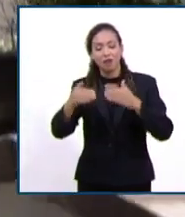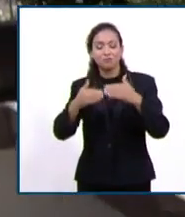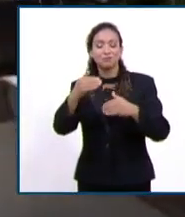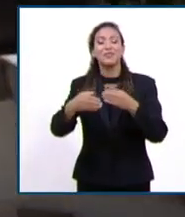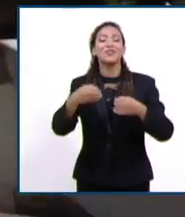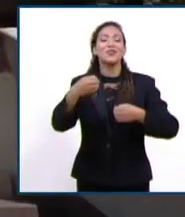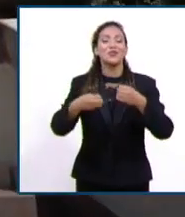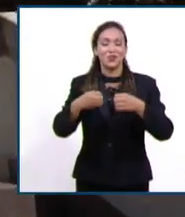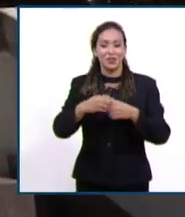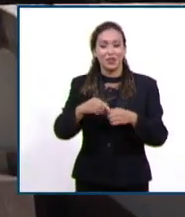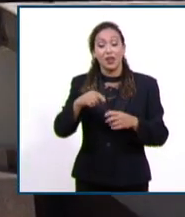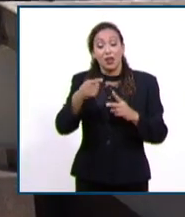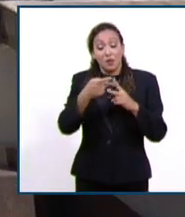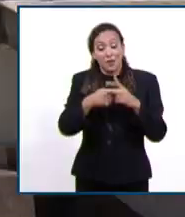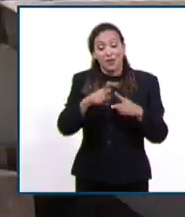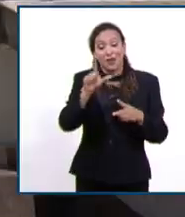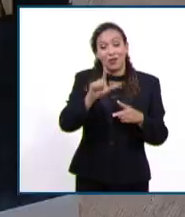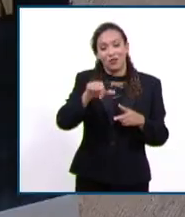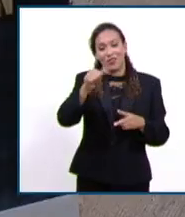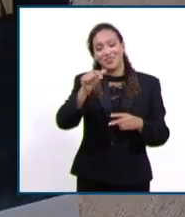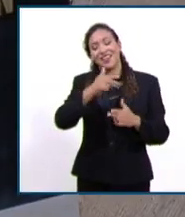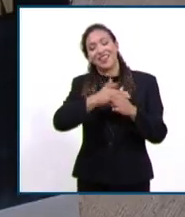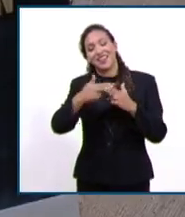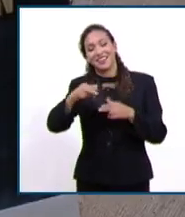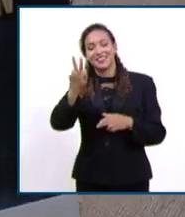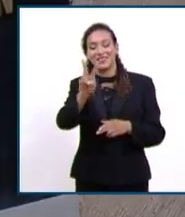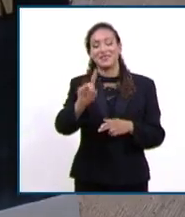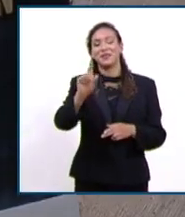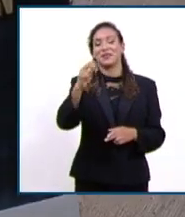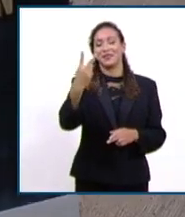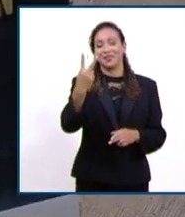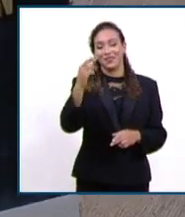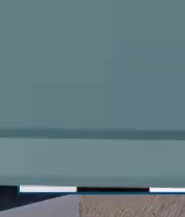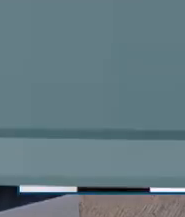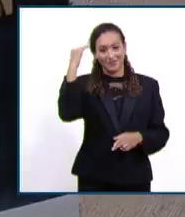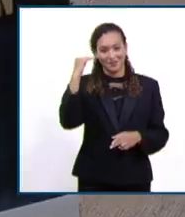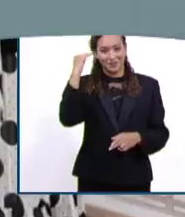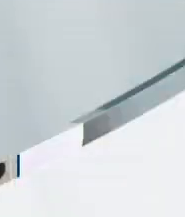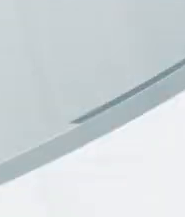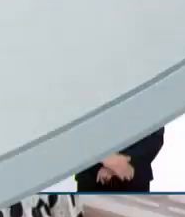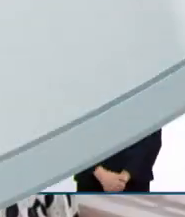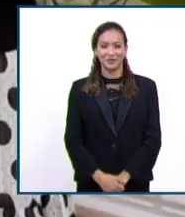partir del lunes 11 y hasta el viernes 22 de marzo.